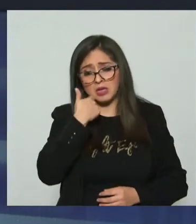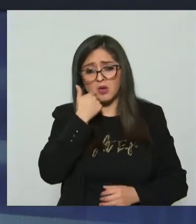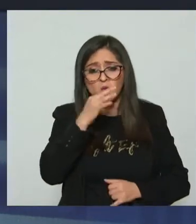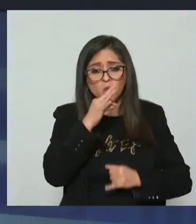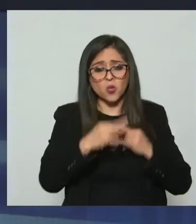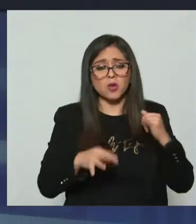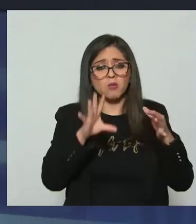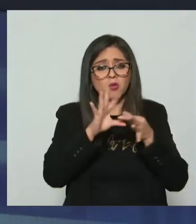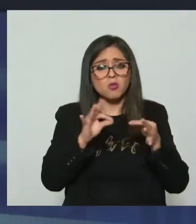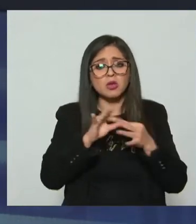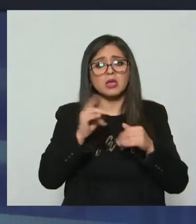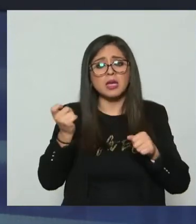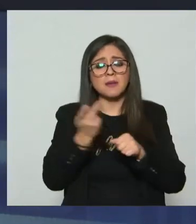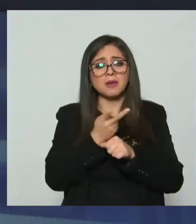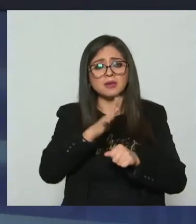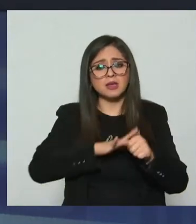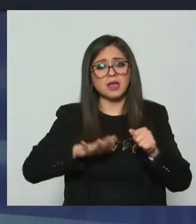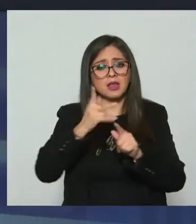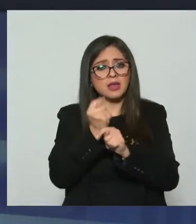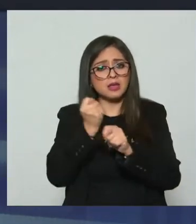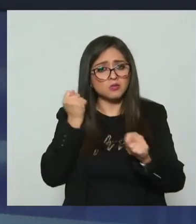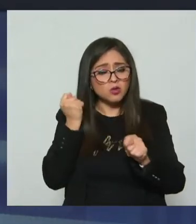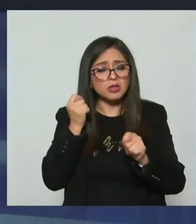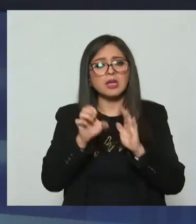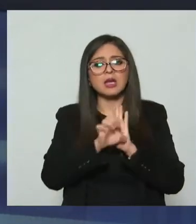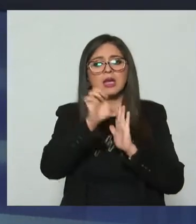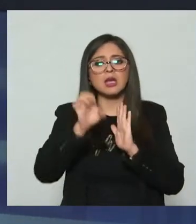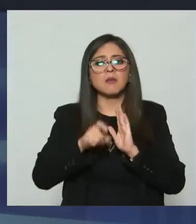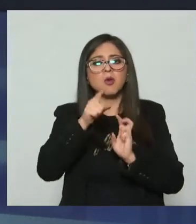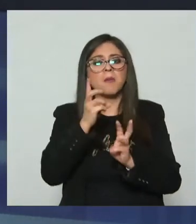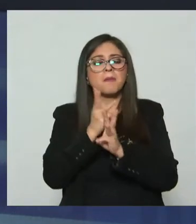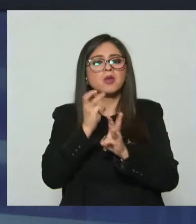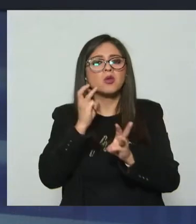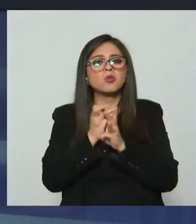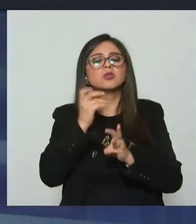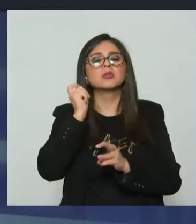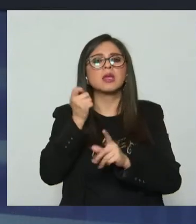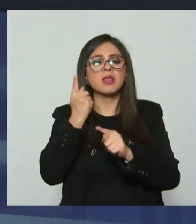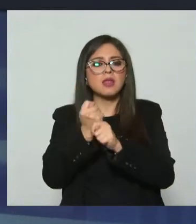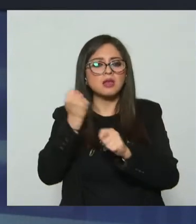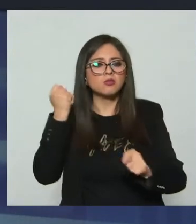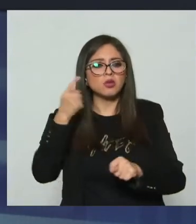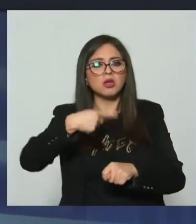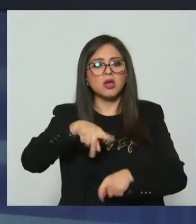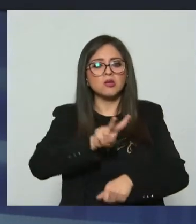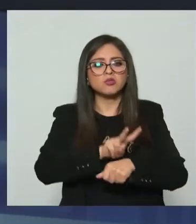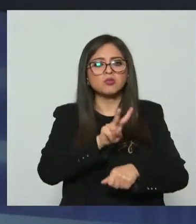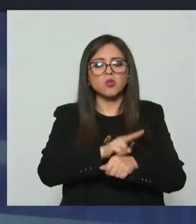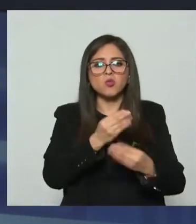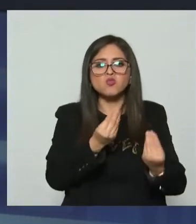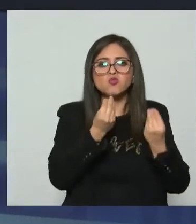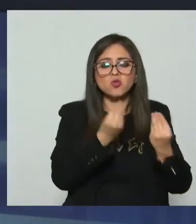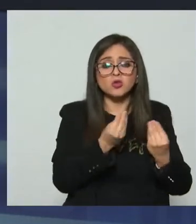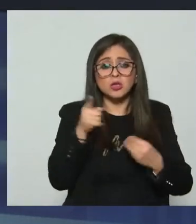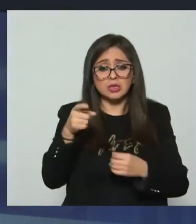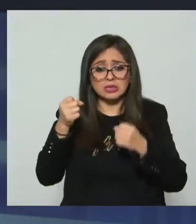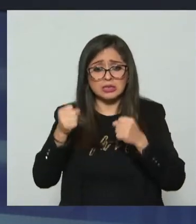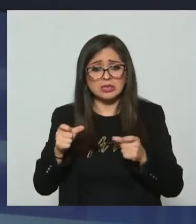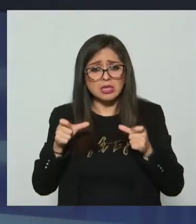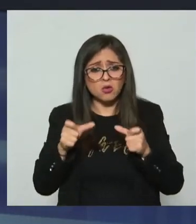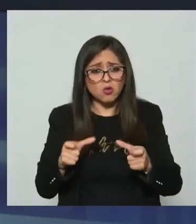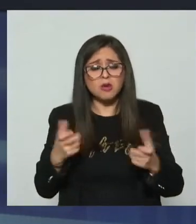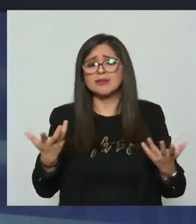zona. Usualmente el Metrobús es un sistema de transporte muy vigilado y que es muy seguro. Siempre va a